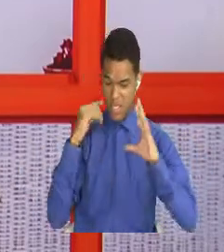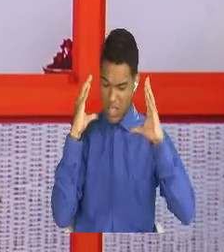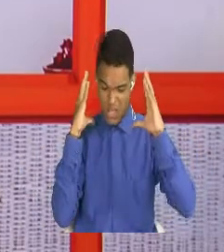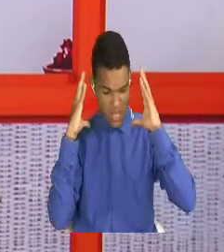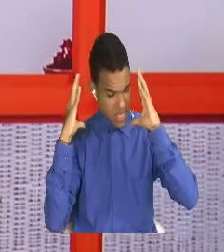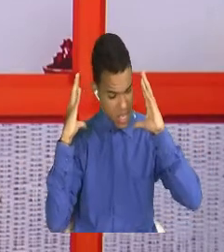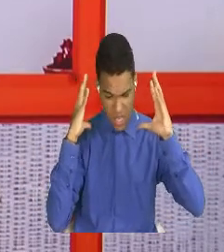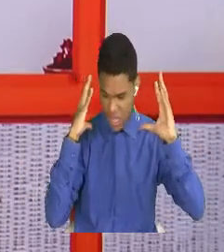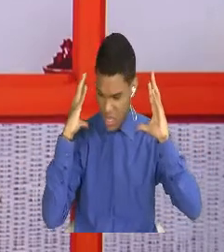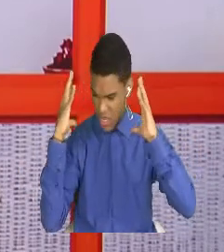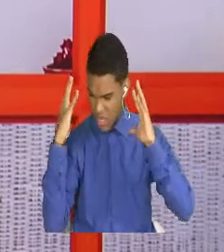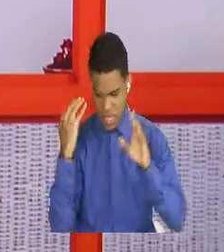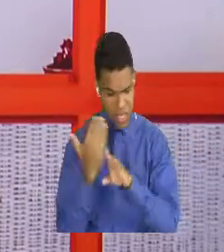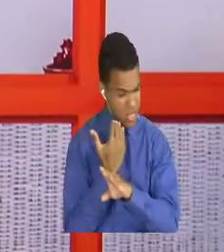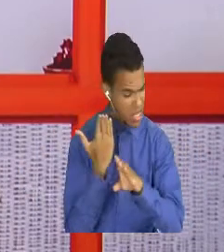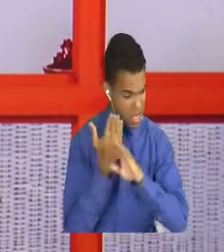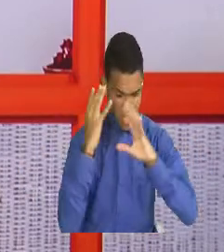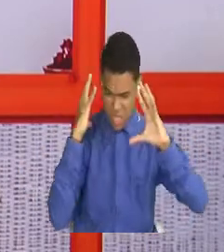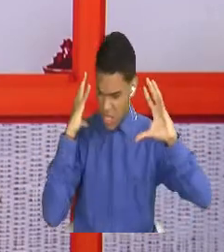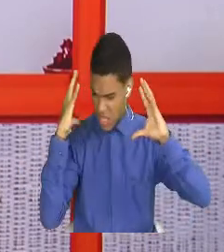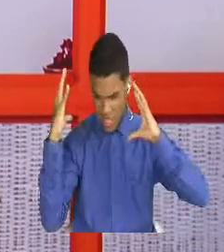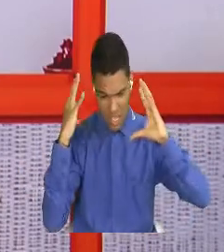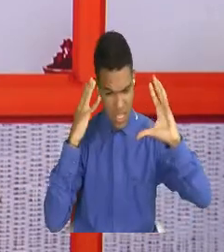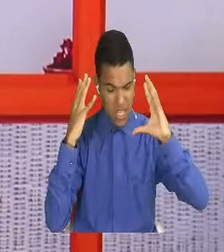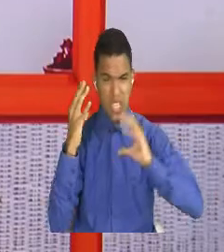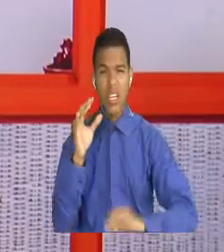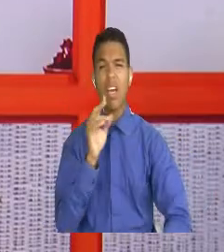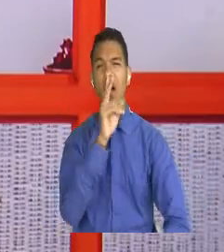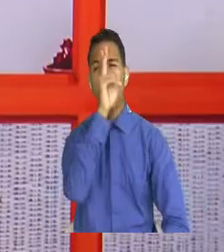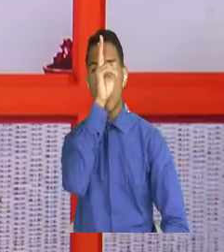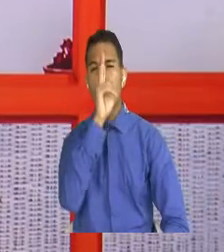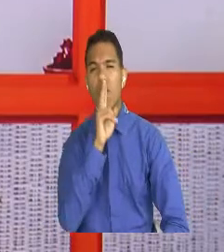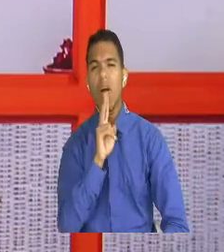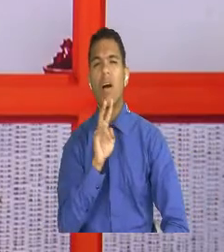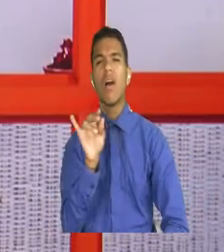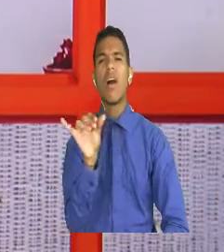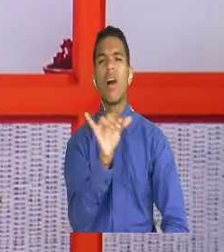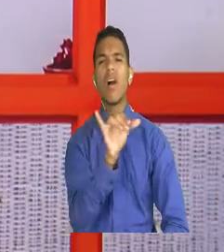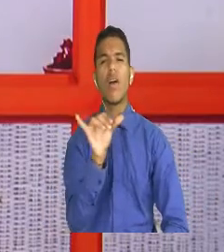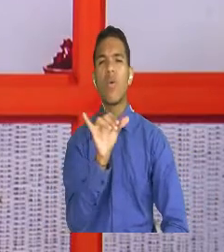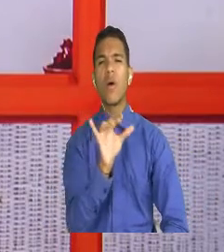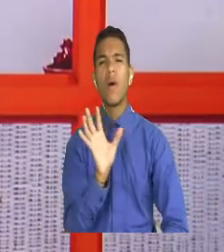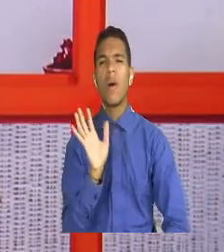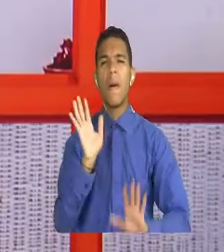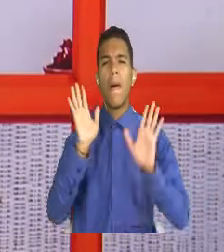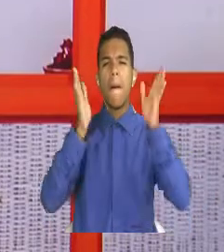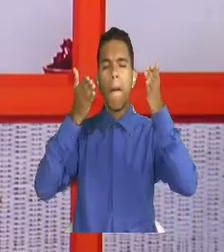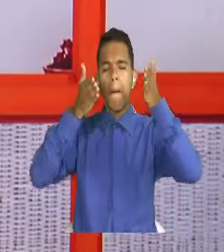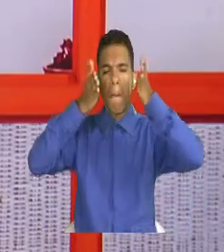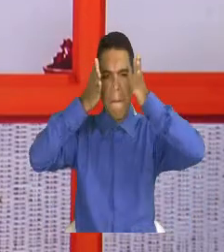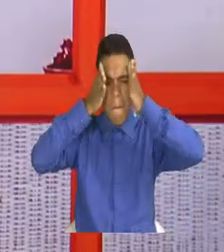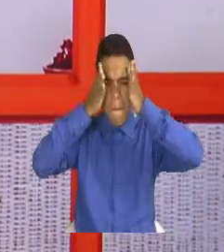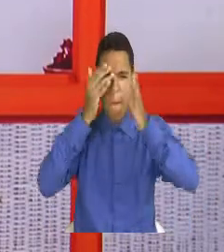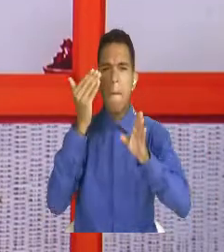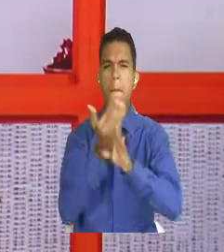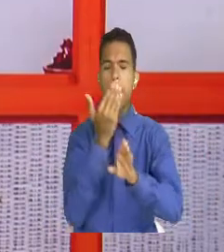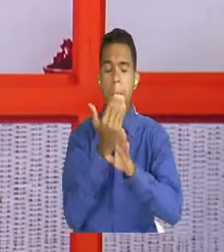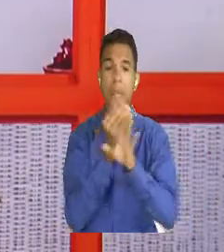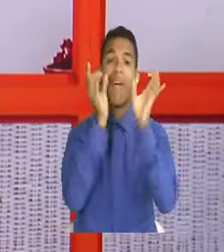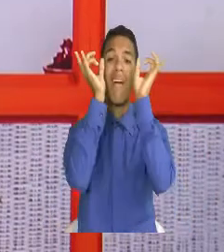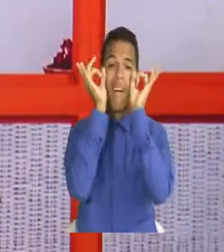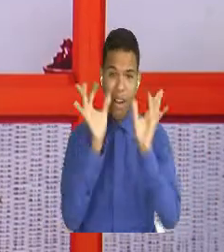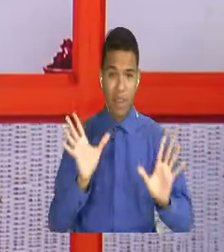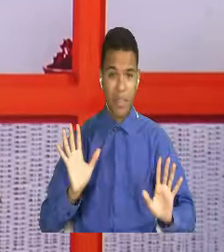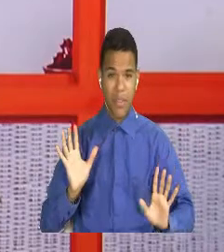constantemente en esas dificultades que vive que no reconoce que ya se ha convertido en una dificultad, en un problema, y entonces pues